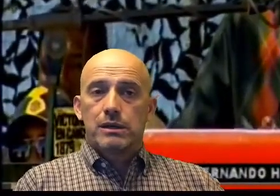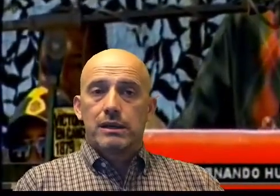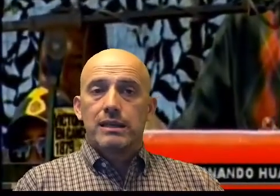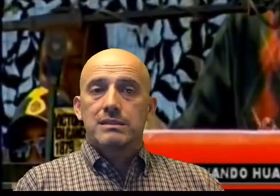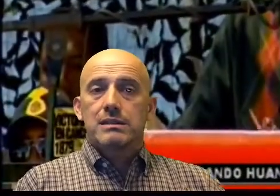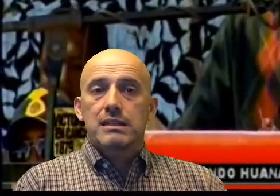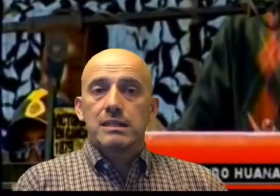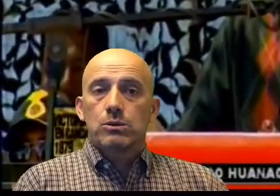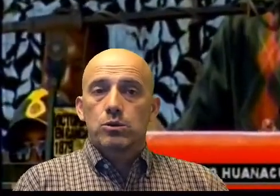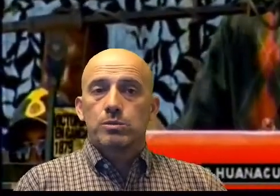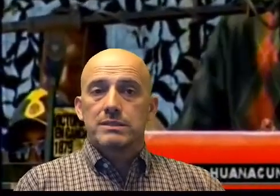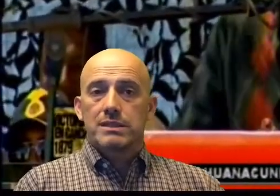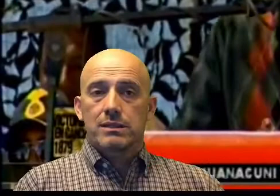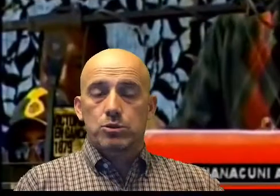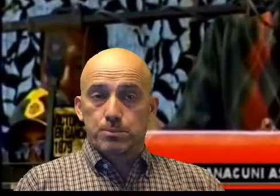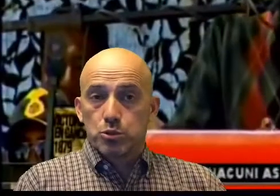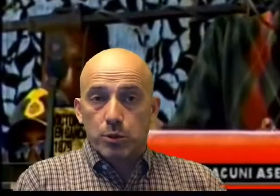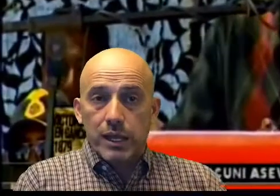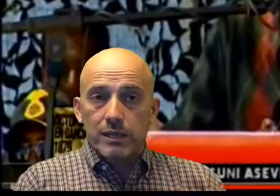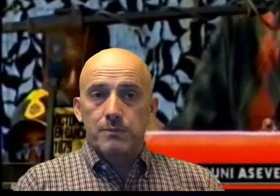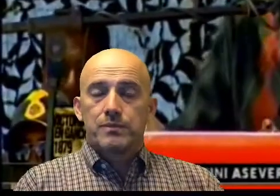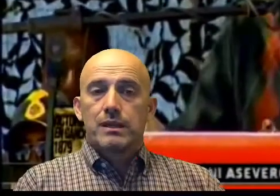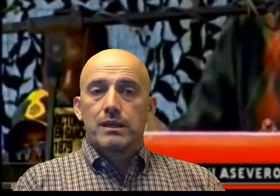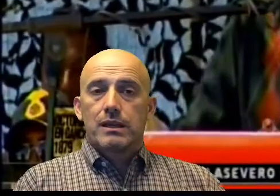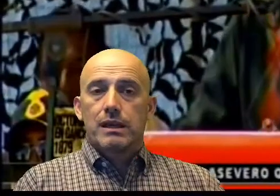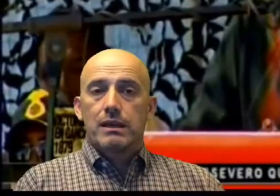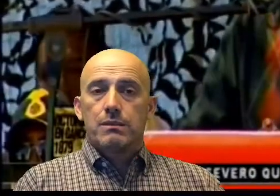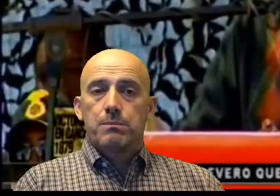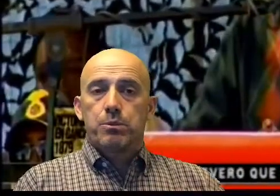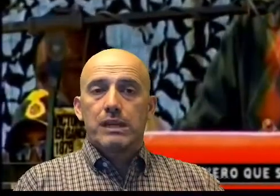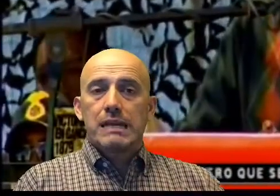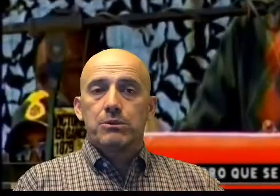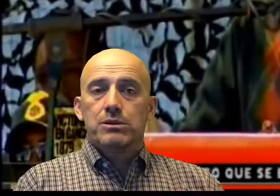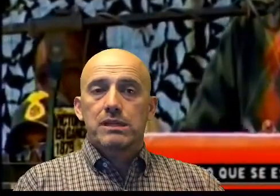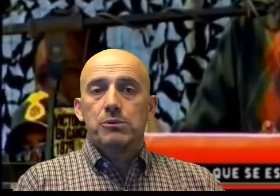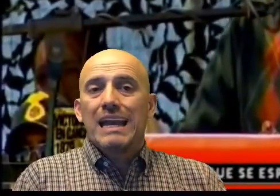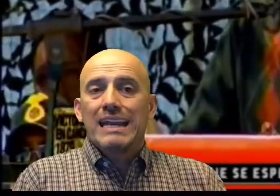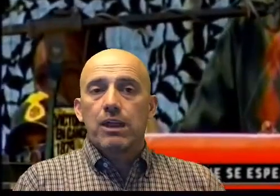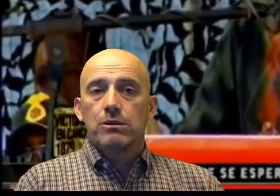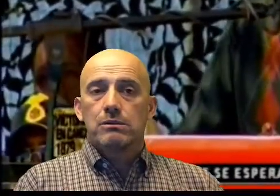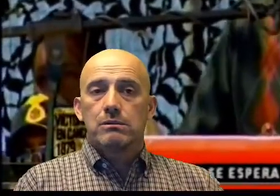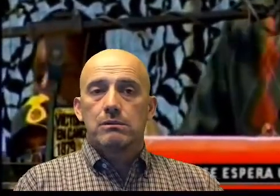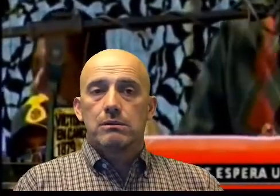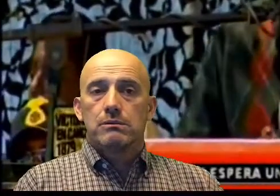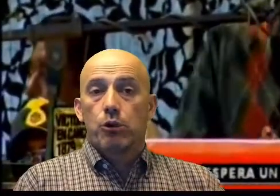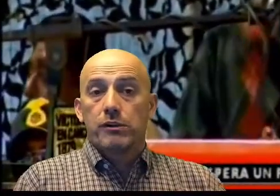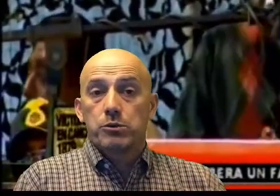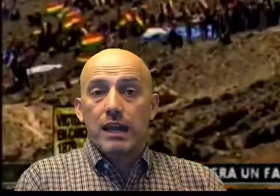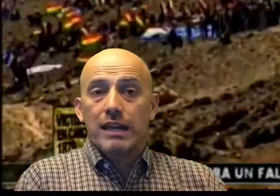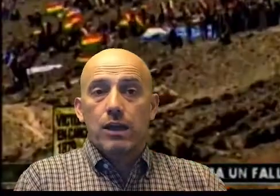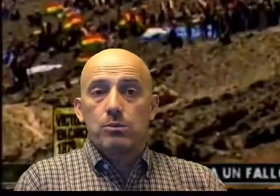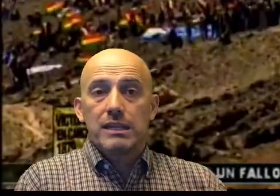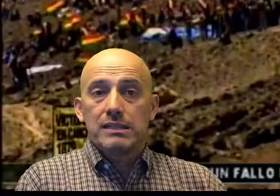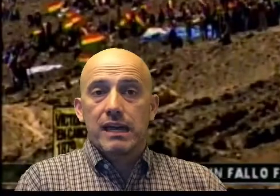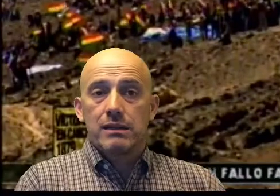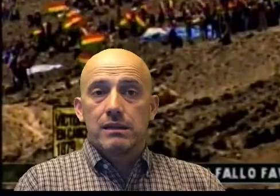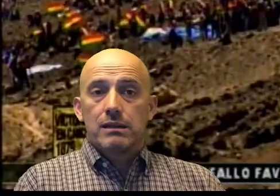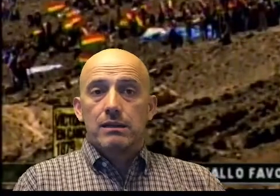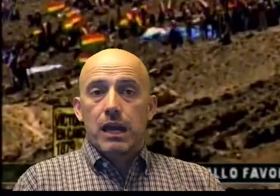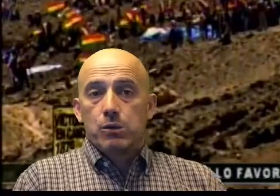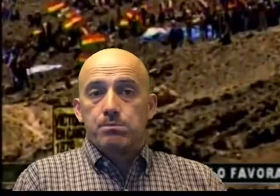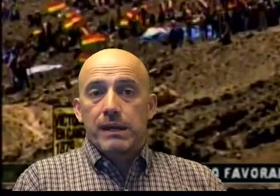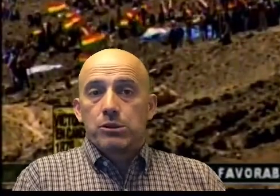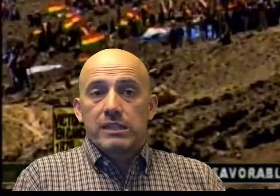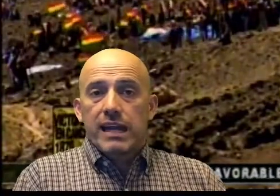tanto es ridículo pensar suponer que podríamos tener aliado mover un aliado militar